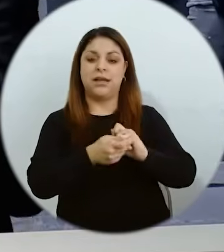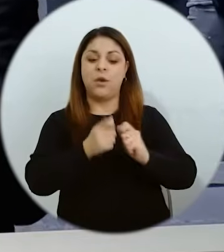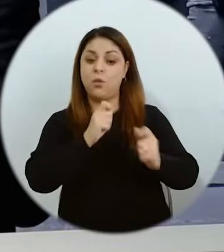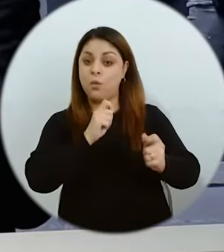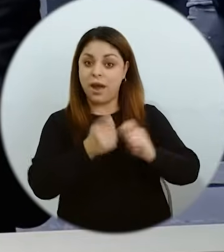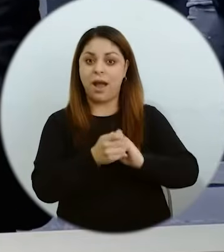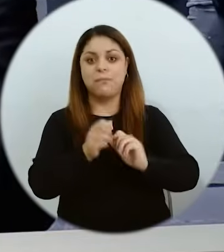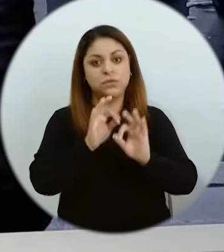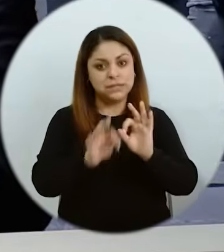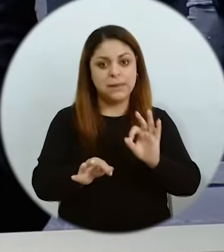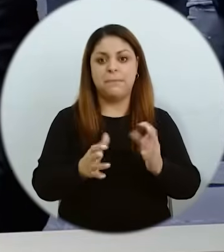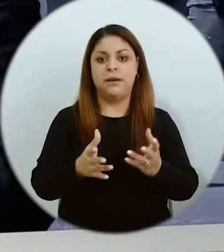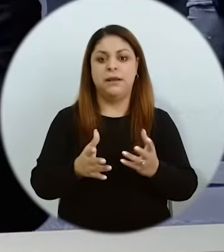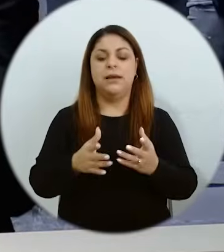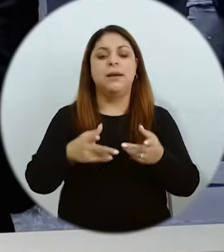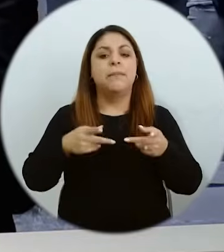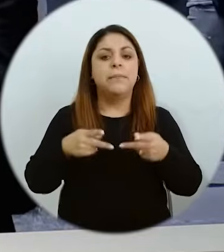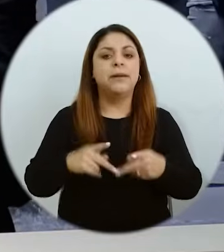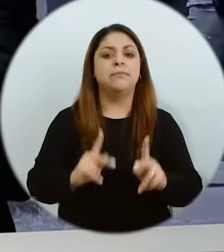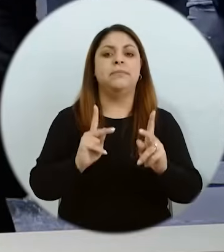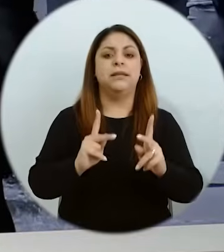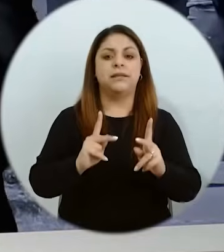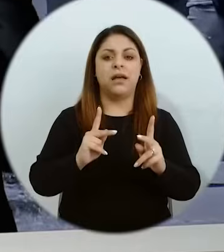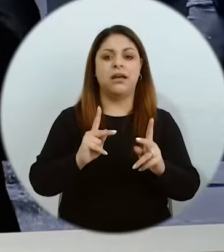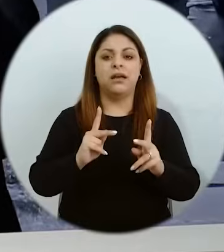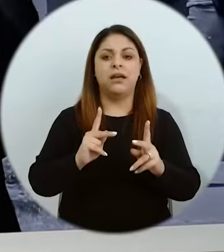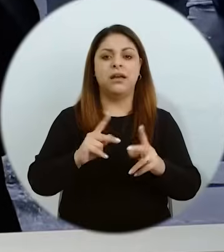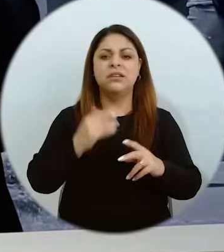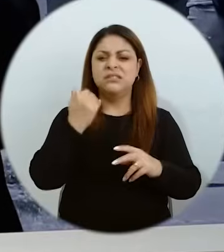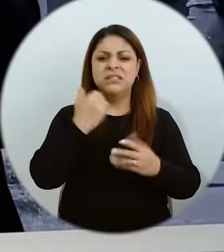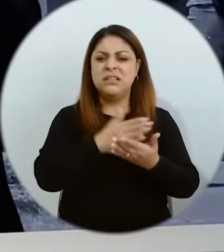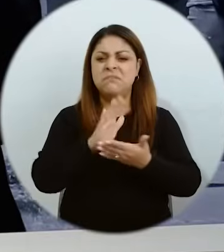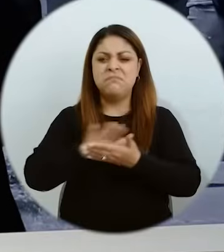uno muy simple, que permita